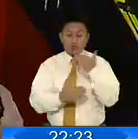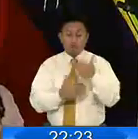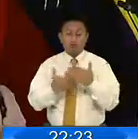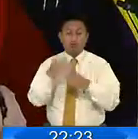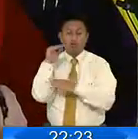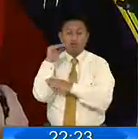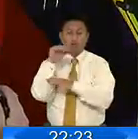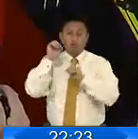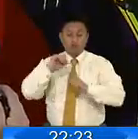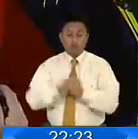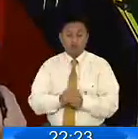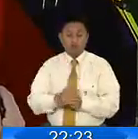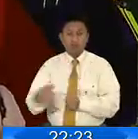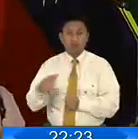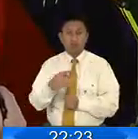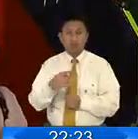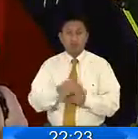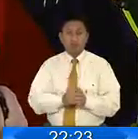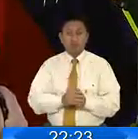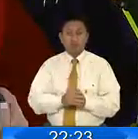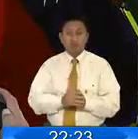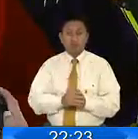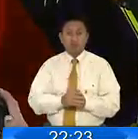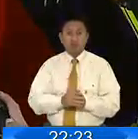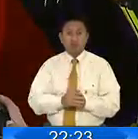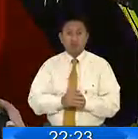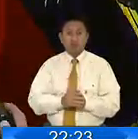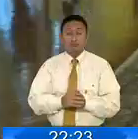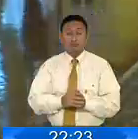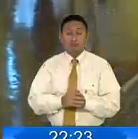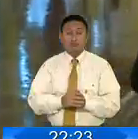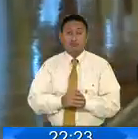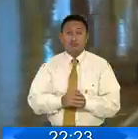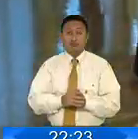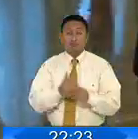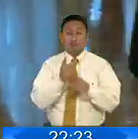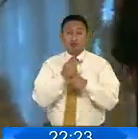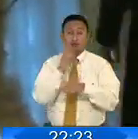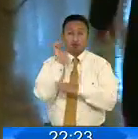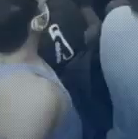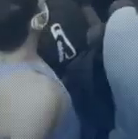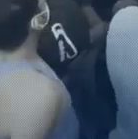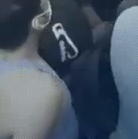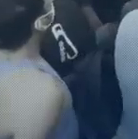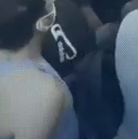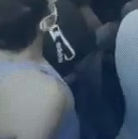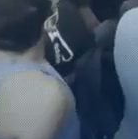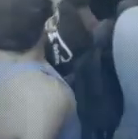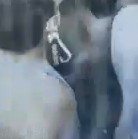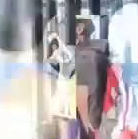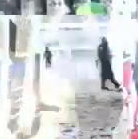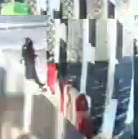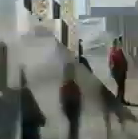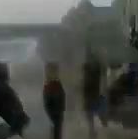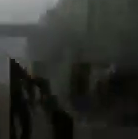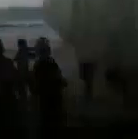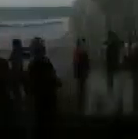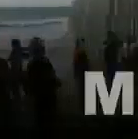país se mantiene el lema "Más Ecuador en el mundo y más mundo en el Ecuador", informó Javier Rosero.